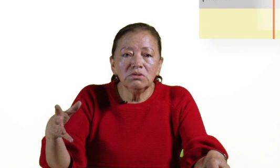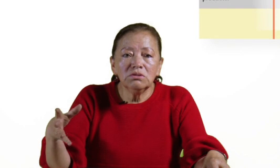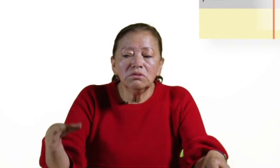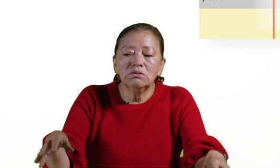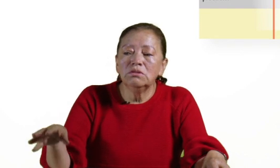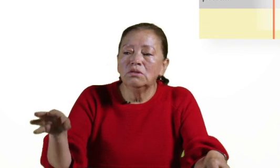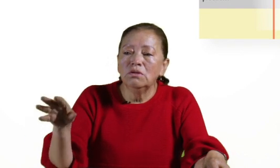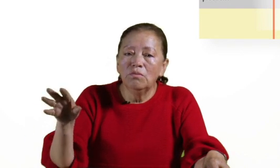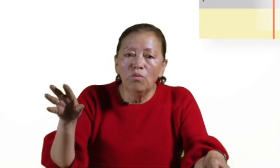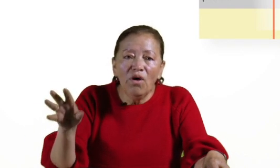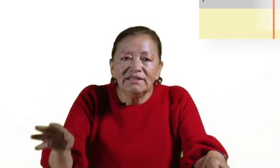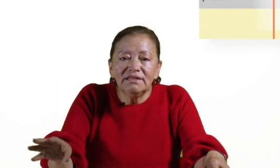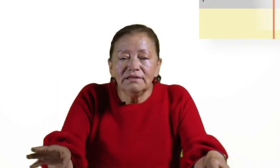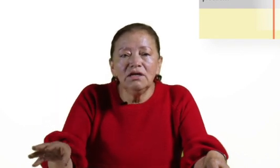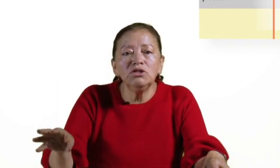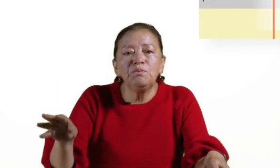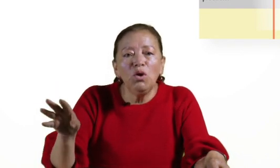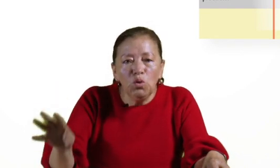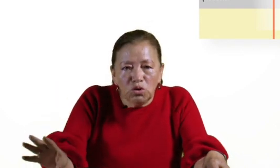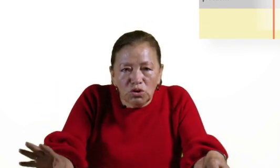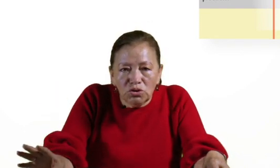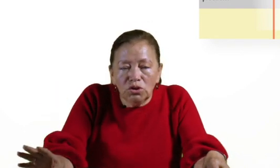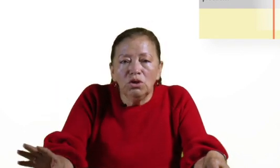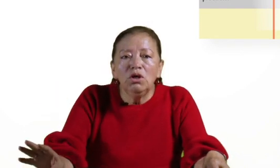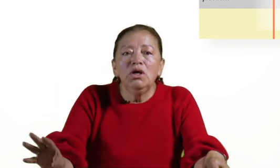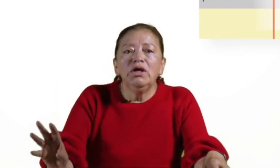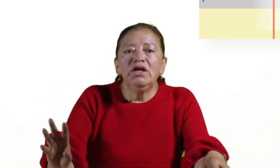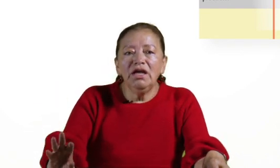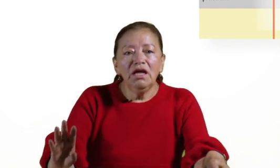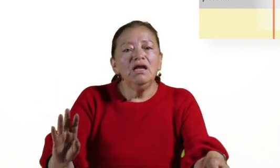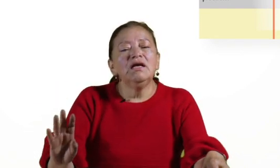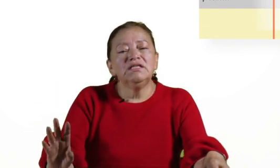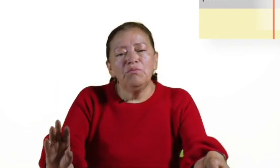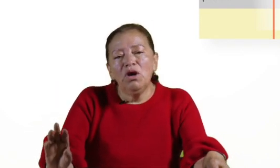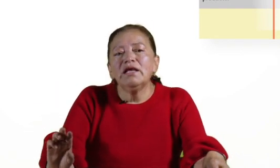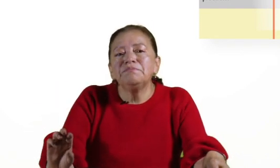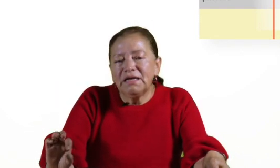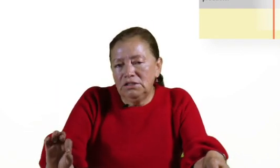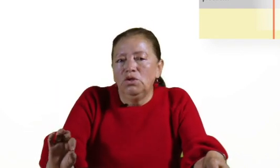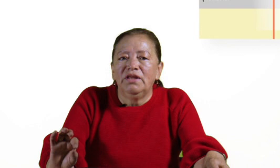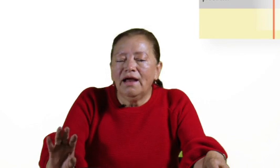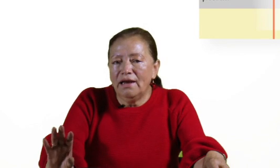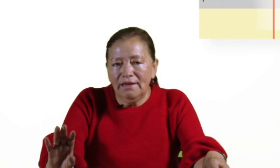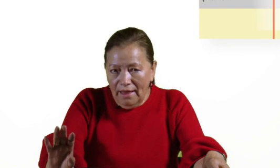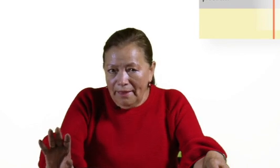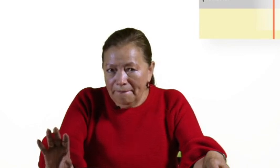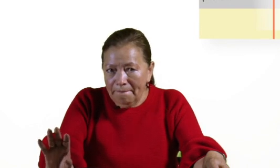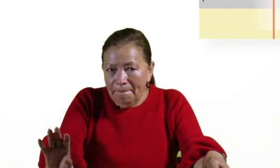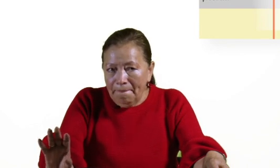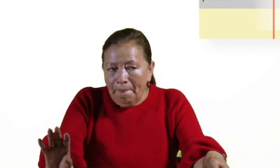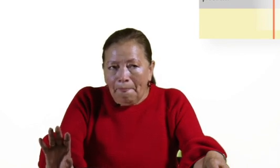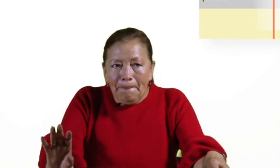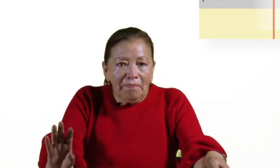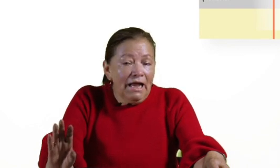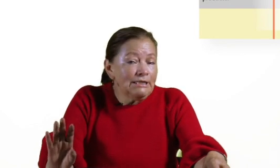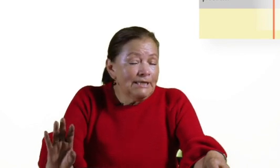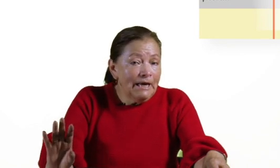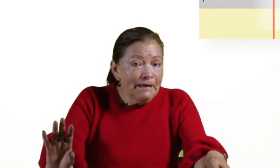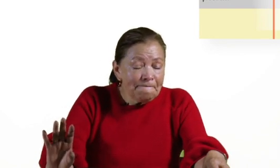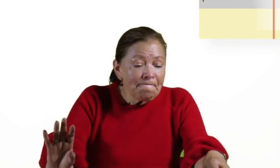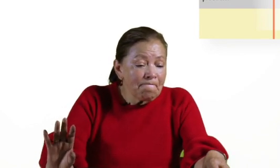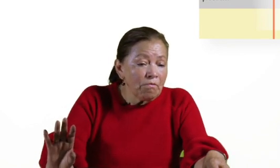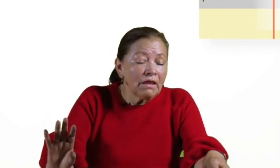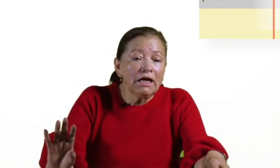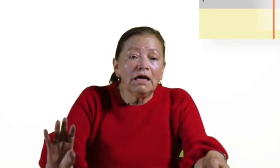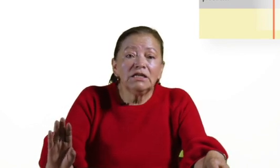cojamos muestras de los productos y le hacemos la inspección de calidad. Hasta